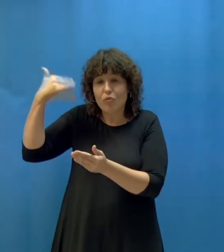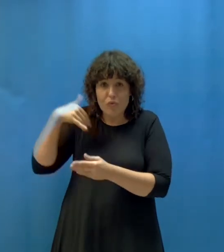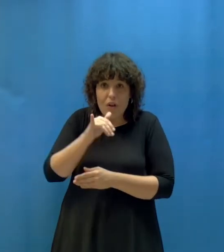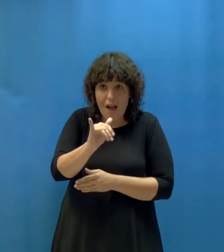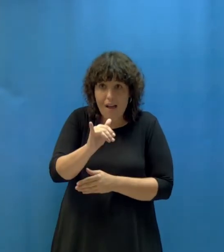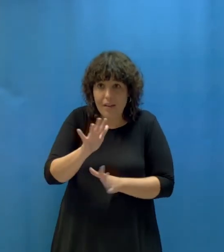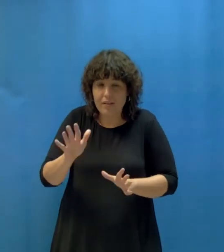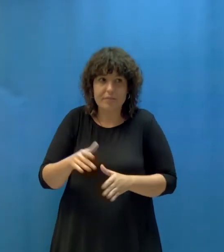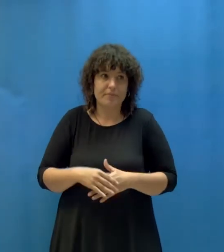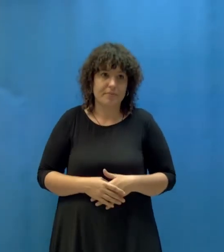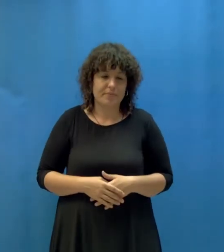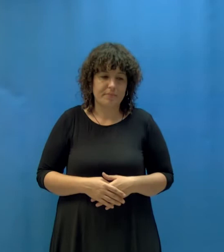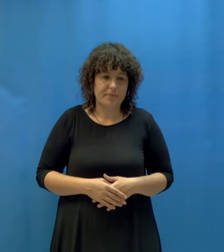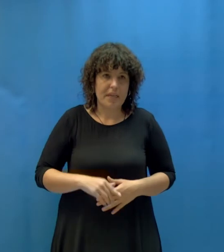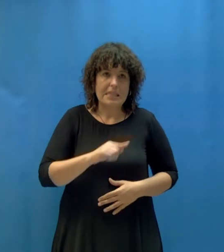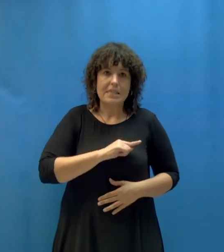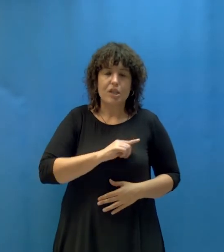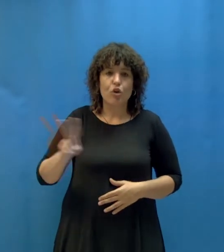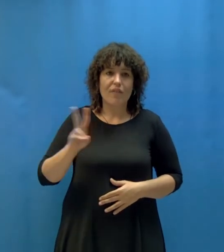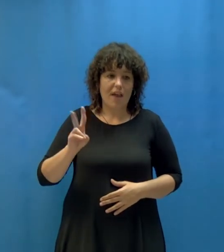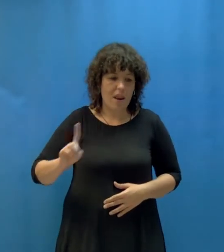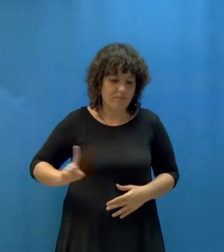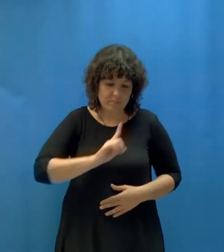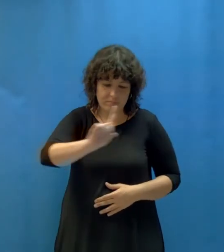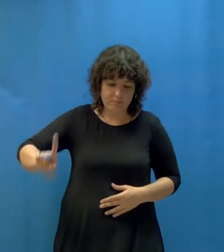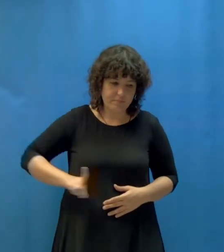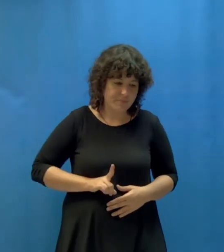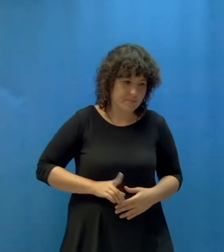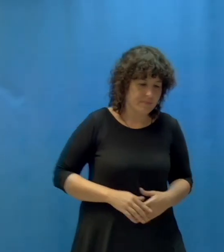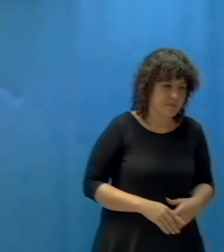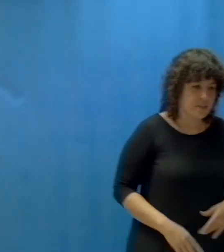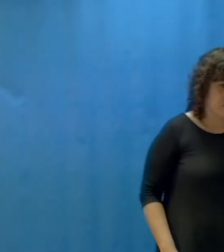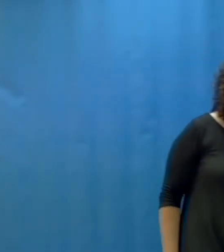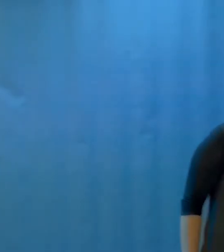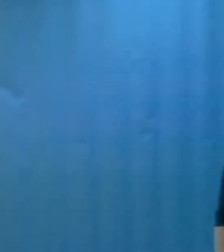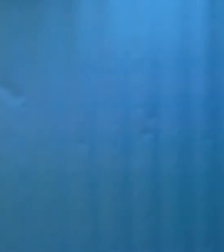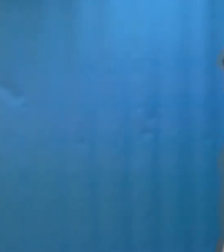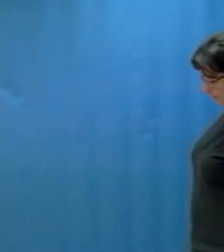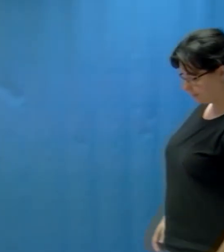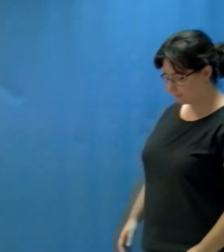Senyor Vidal, crec.